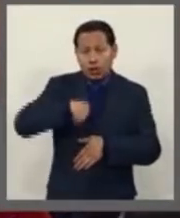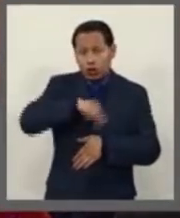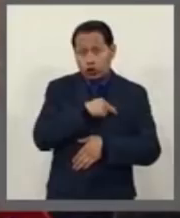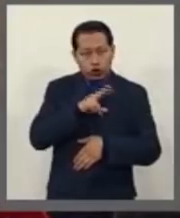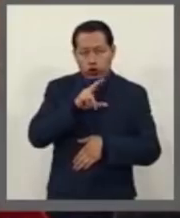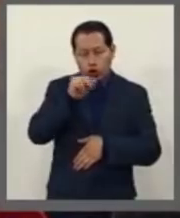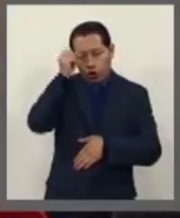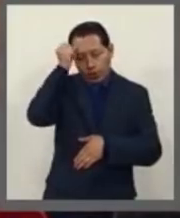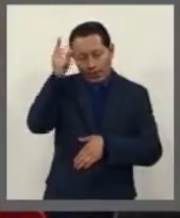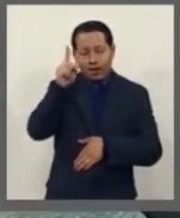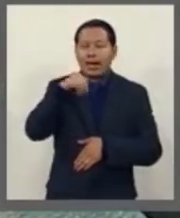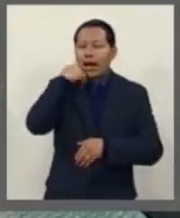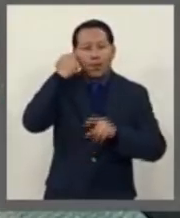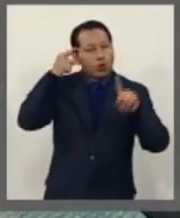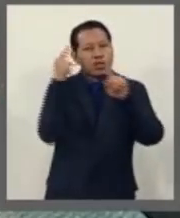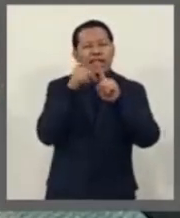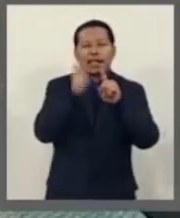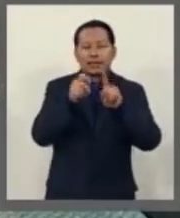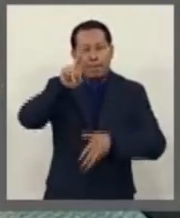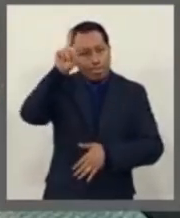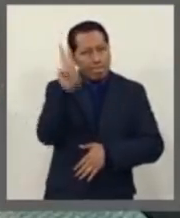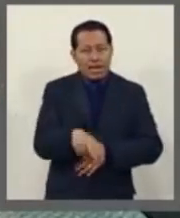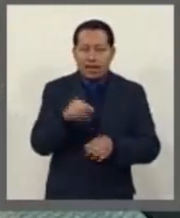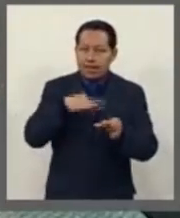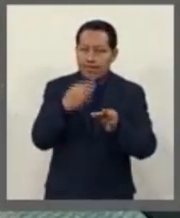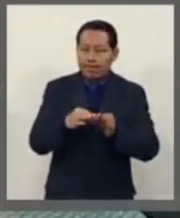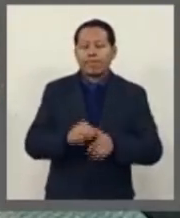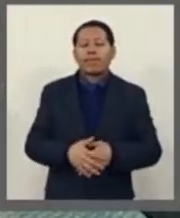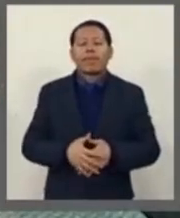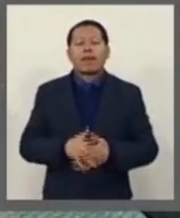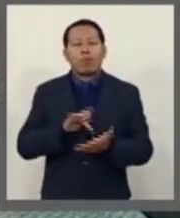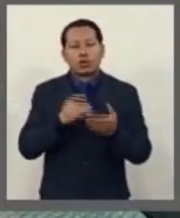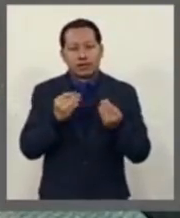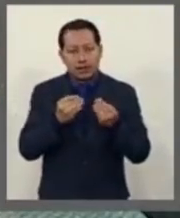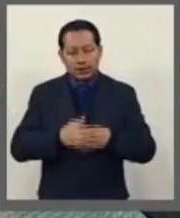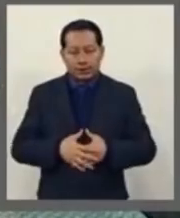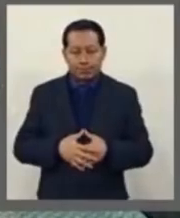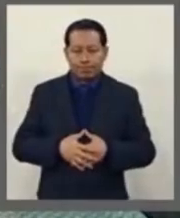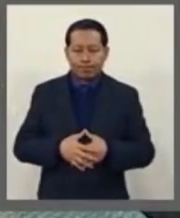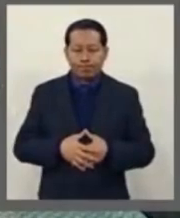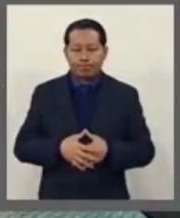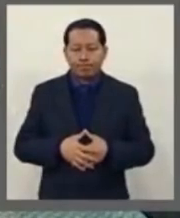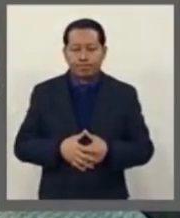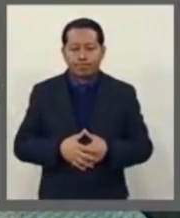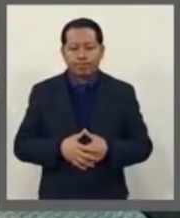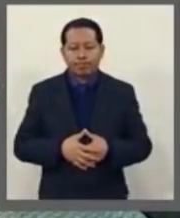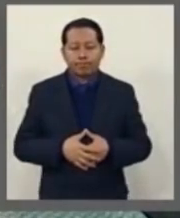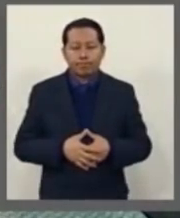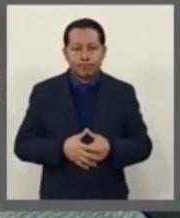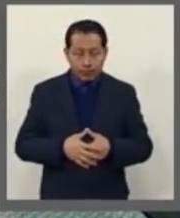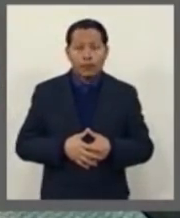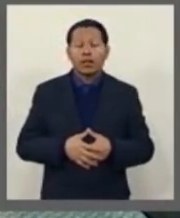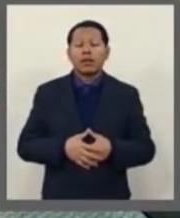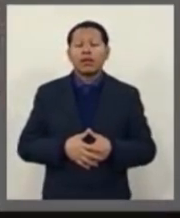olvido cualquiera puede olvidar menos nosotros que tenemos la obligación de llegar a la verdad Muchas gracias